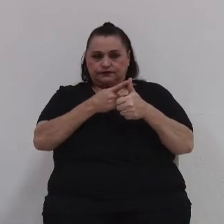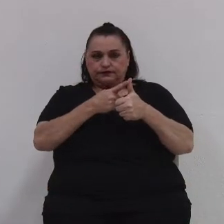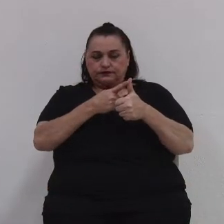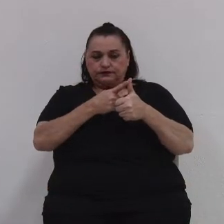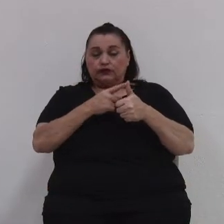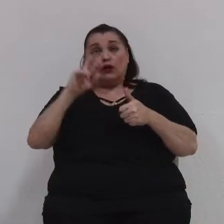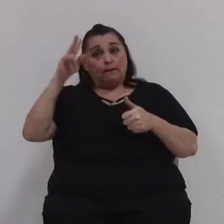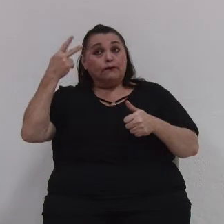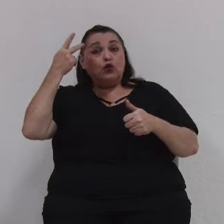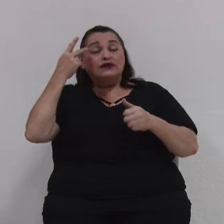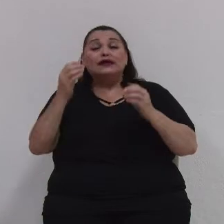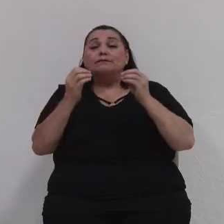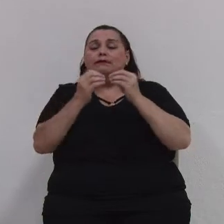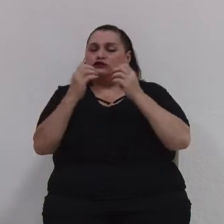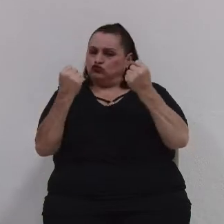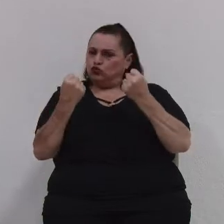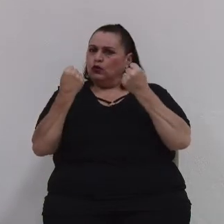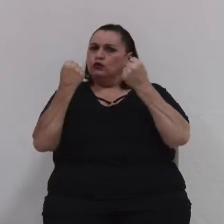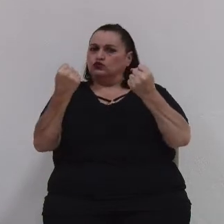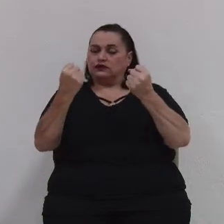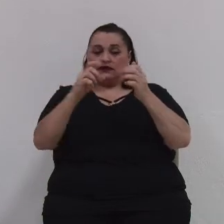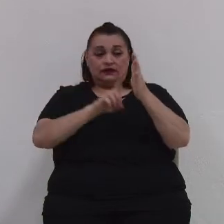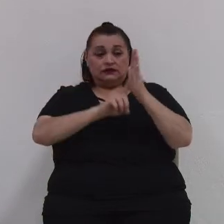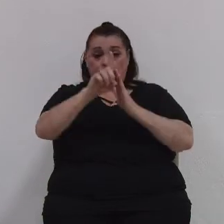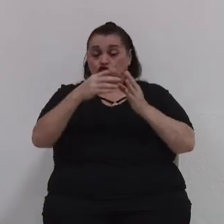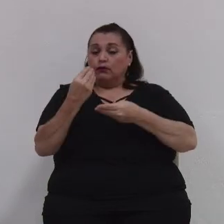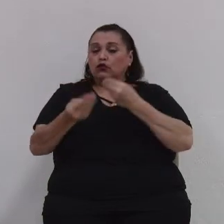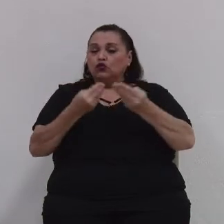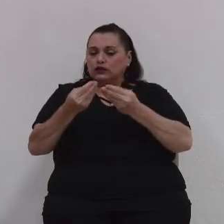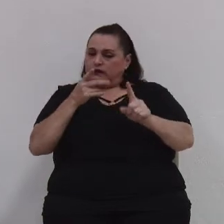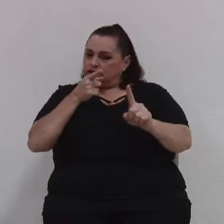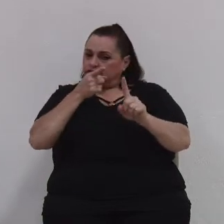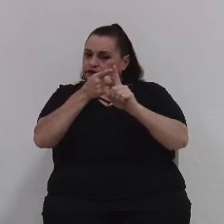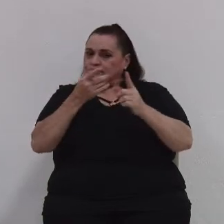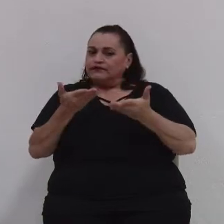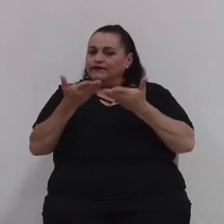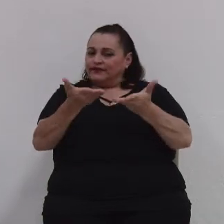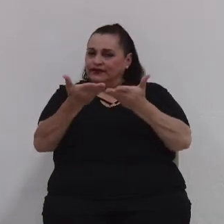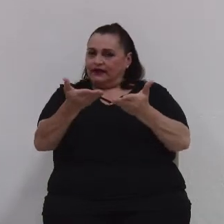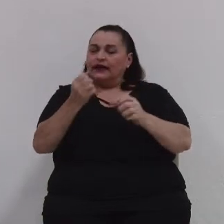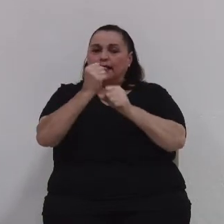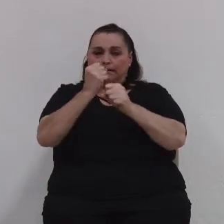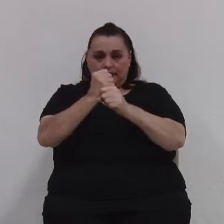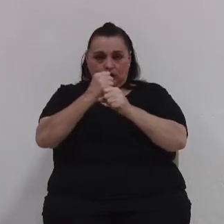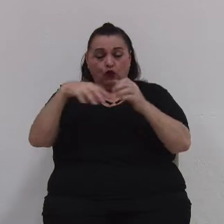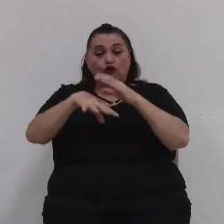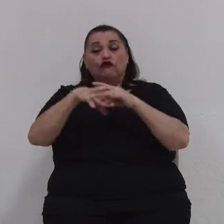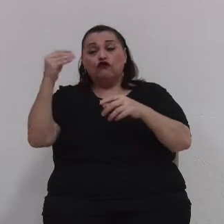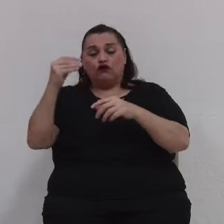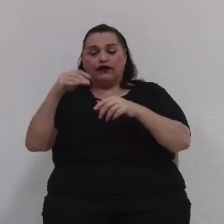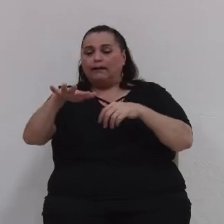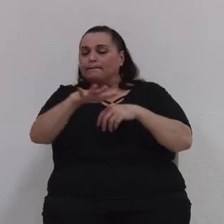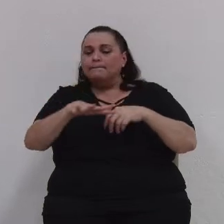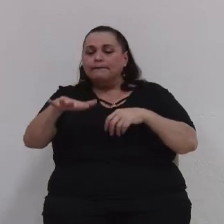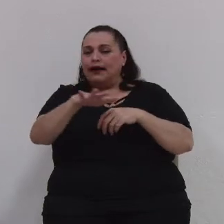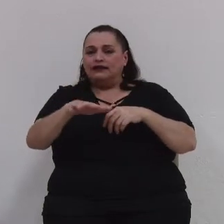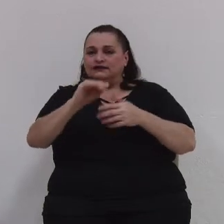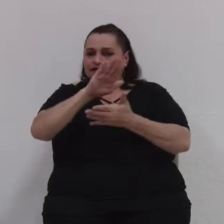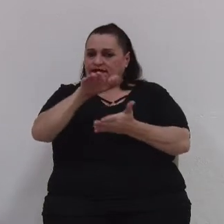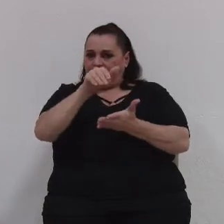tener políticas mucho más robustas de desarrollo productivos orientadas a generar empleo fuera del Valle Central y